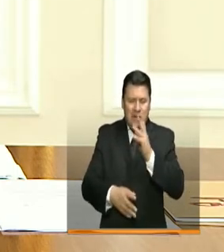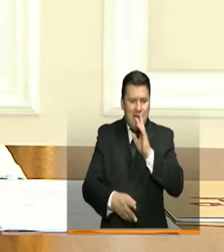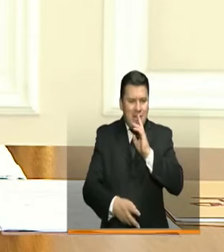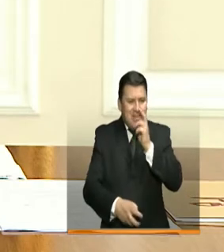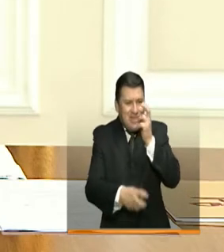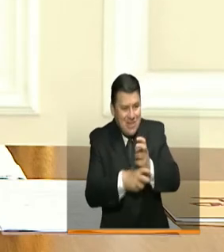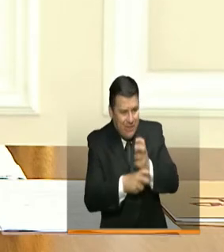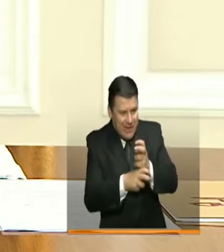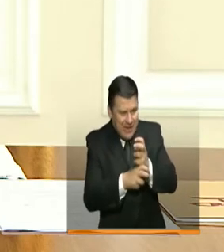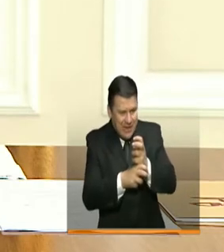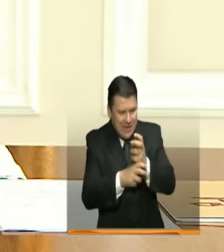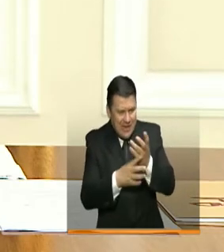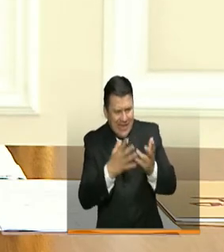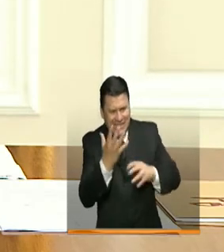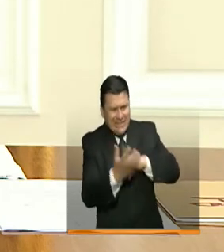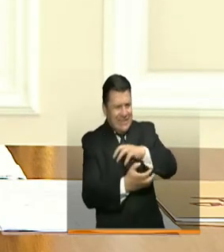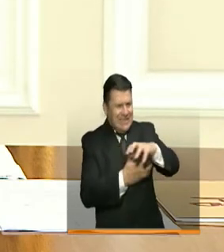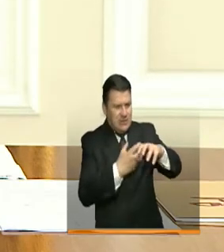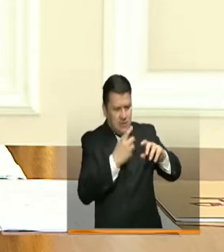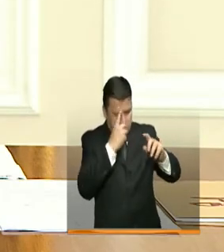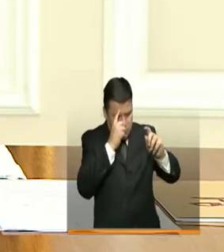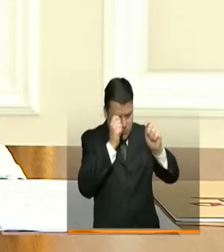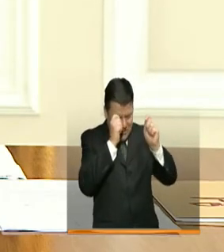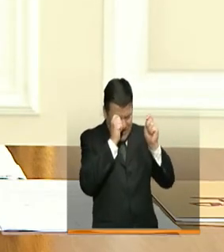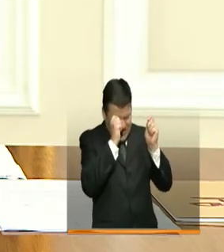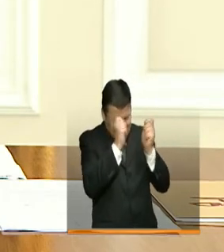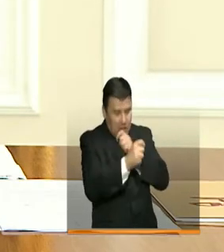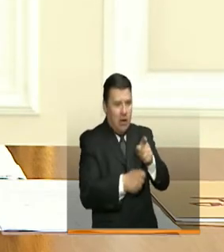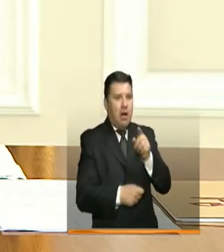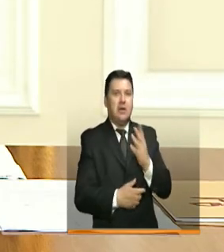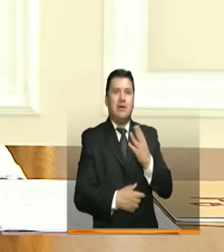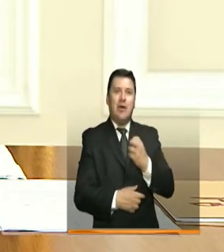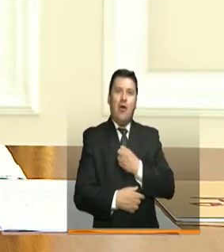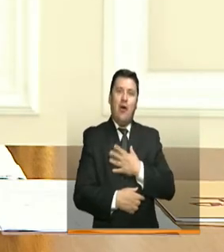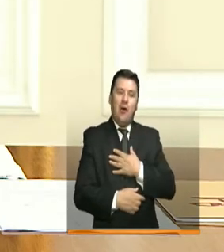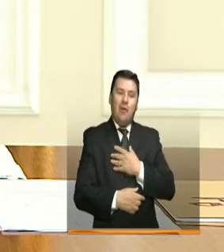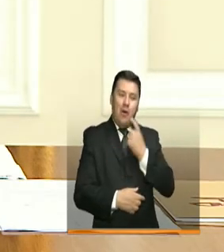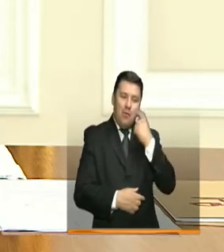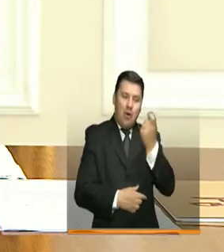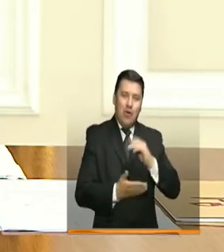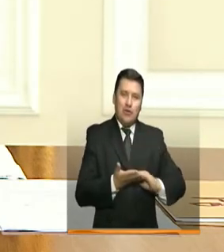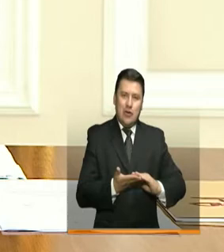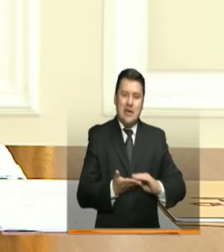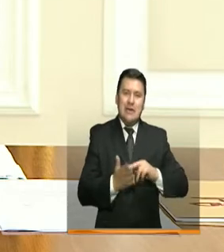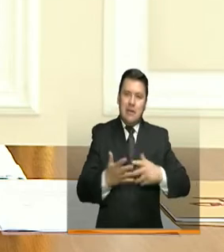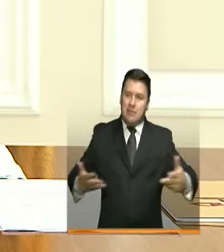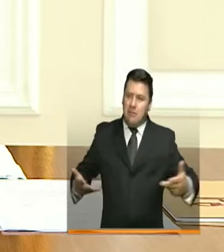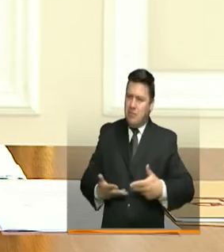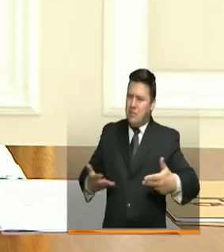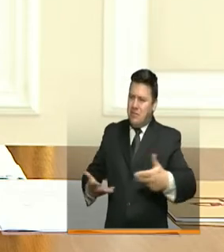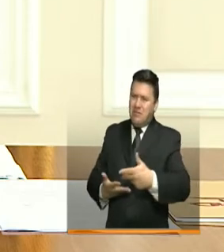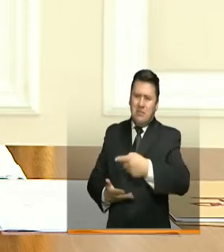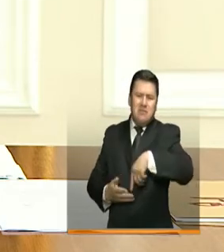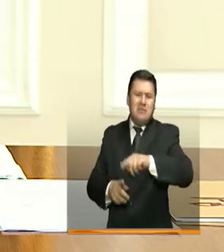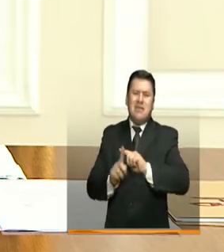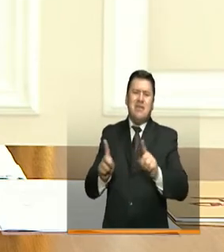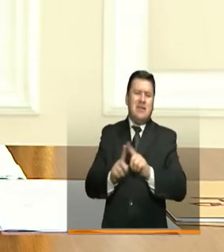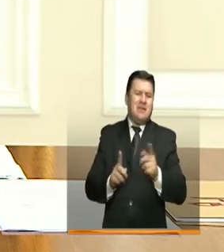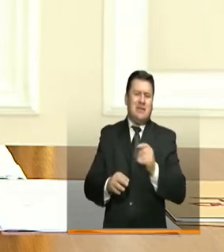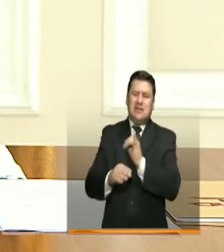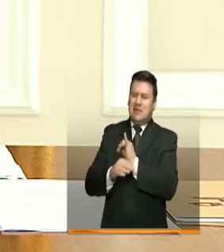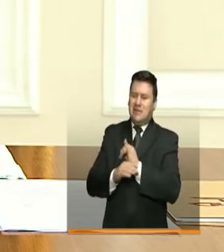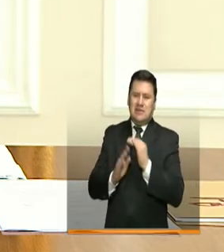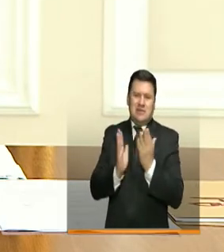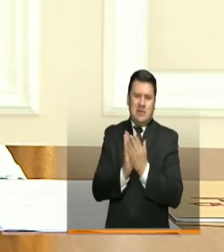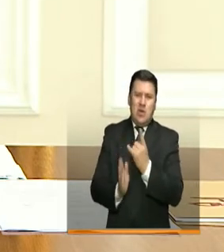en oportunidades. Yo creo que este plan padrino muestra que podemos buscar una gran solidaridad entre las distintas